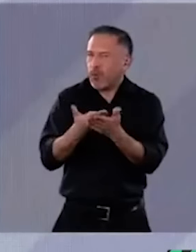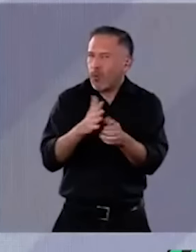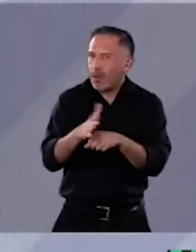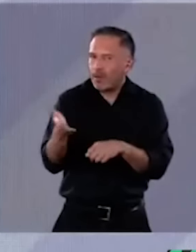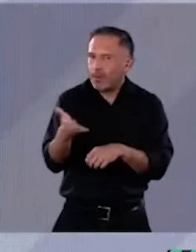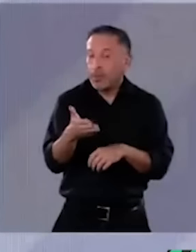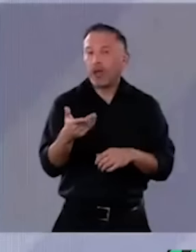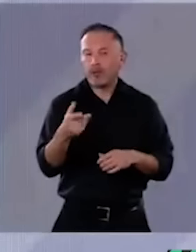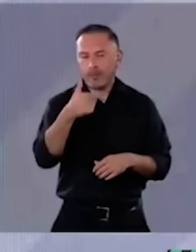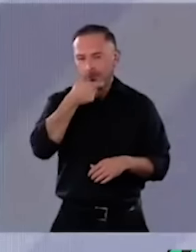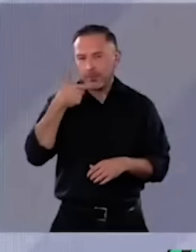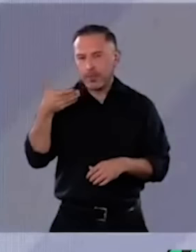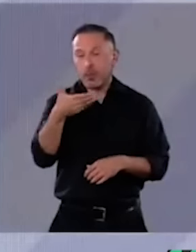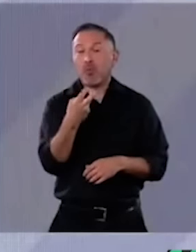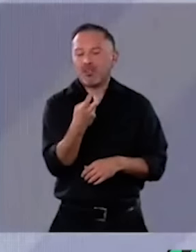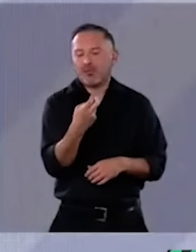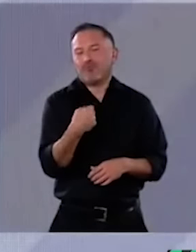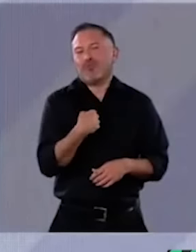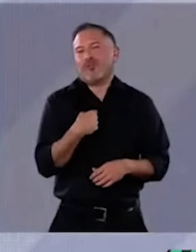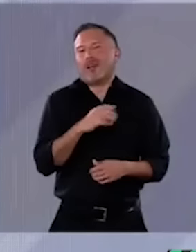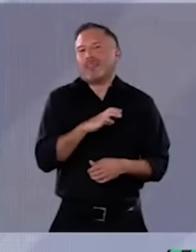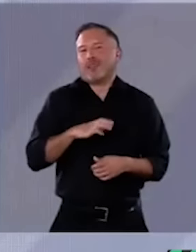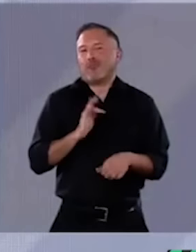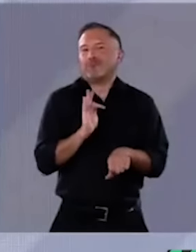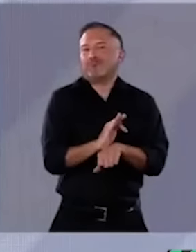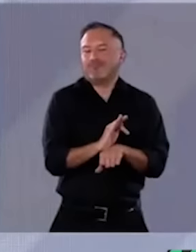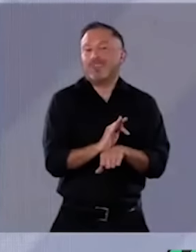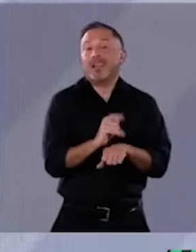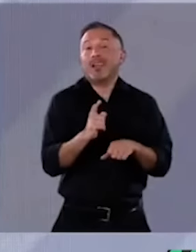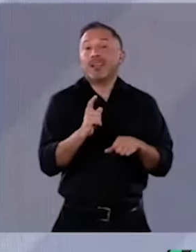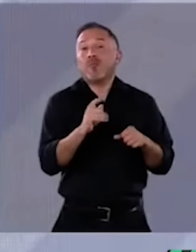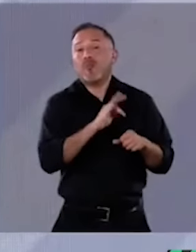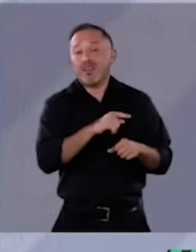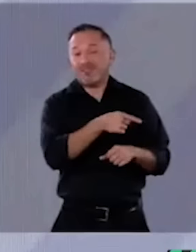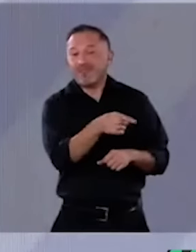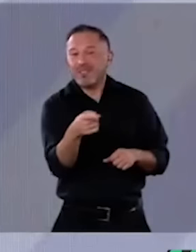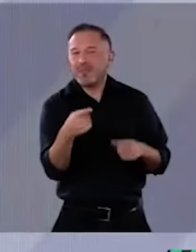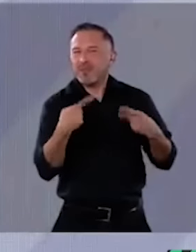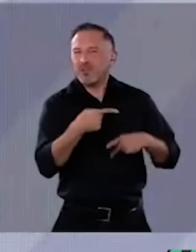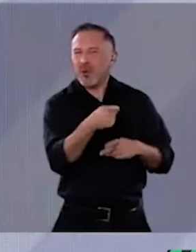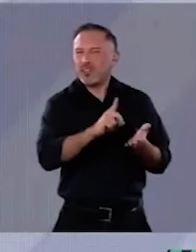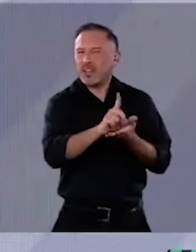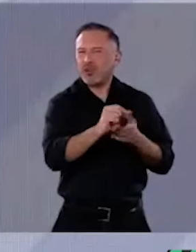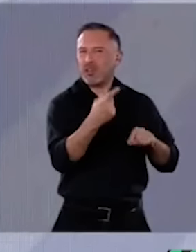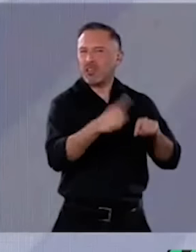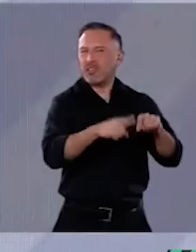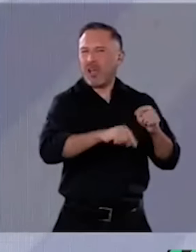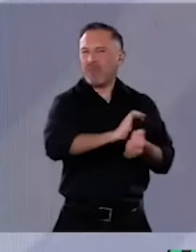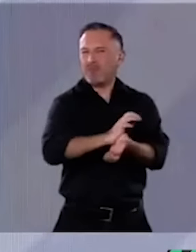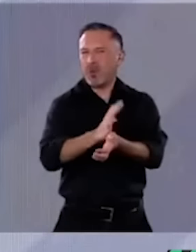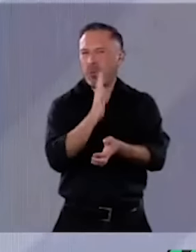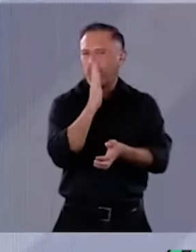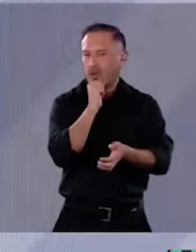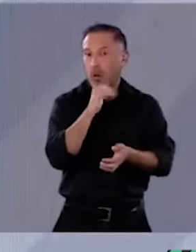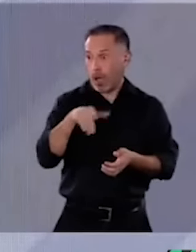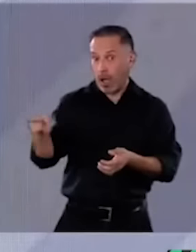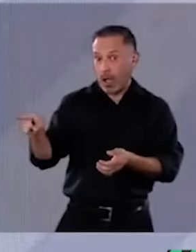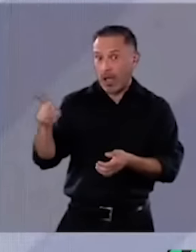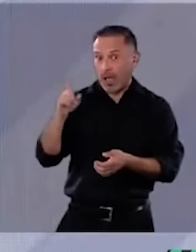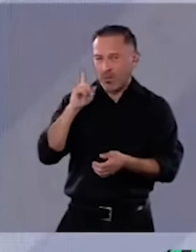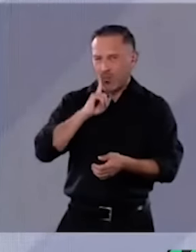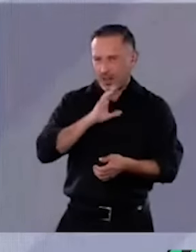justicia intergeneracional, que quiere decir que una generación no se puede desarrollar atropellando los derechos de los demás. La candidata de Morena habla de la vivienda